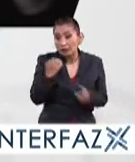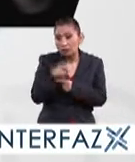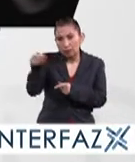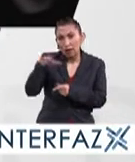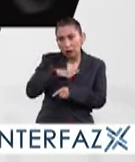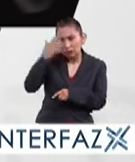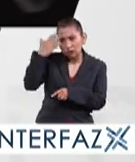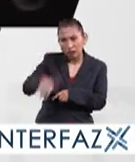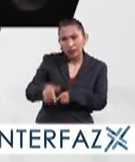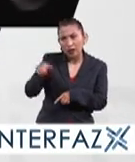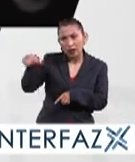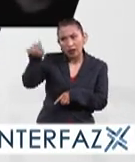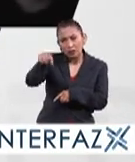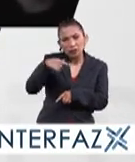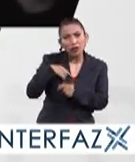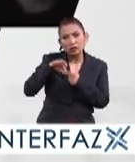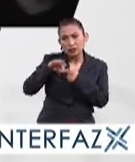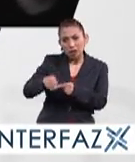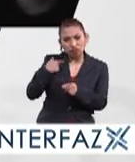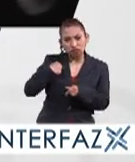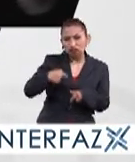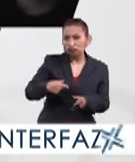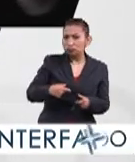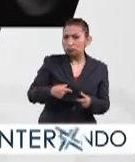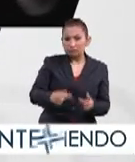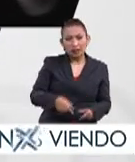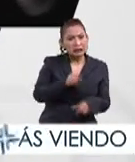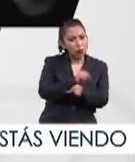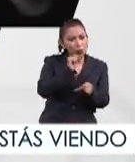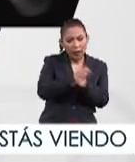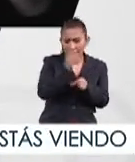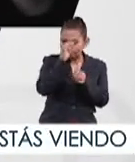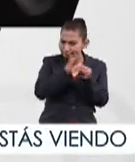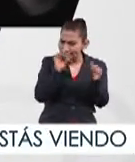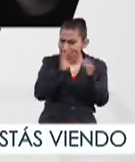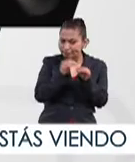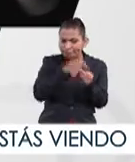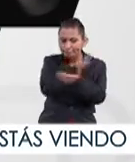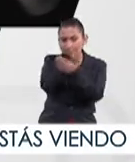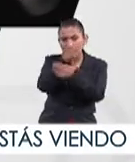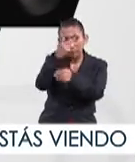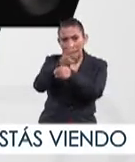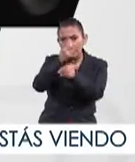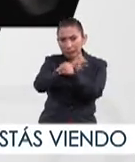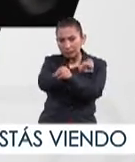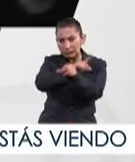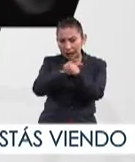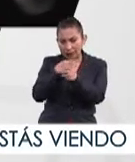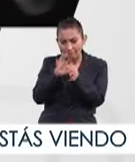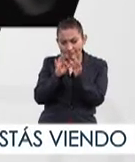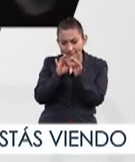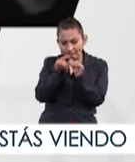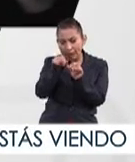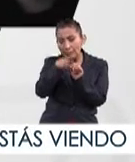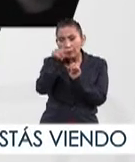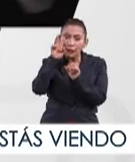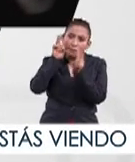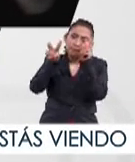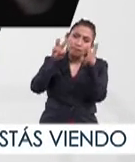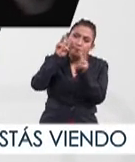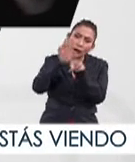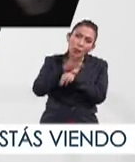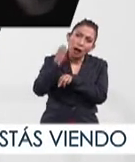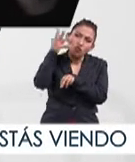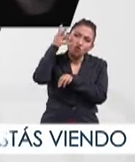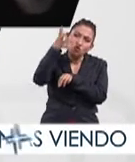Entonces ellos los guían desde la secundaria, los meten a una preparatoria especializada y ya de ahí ven